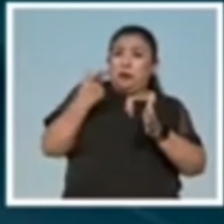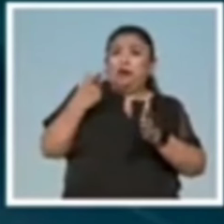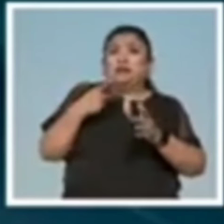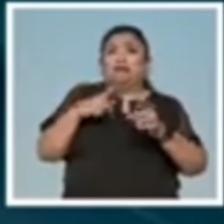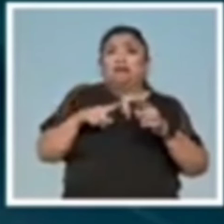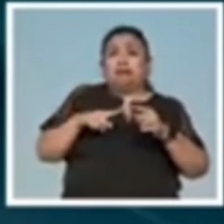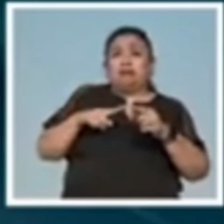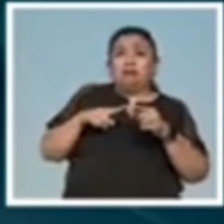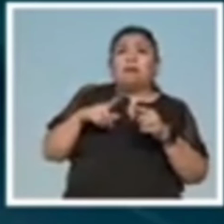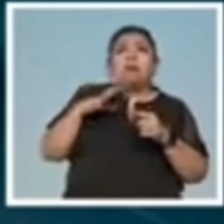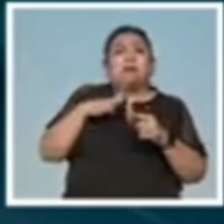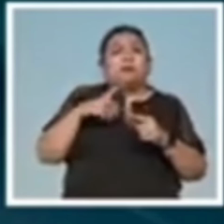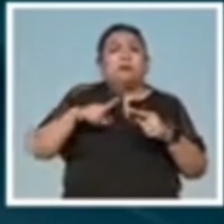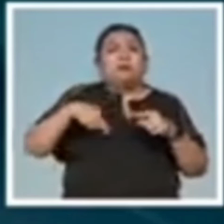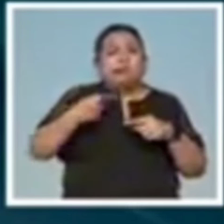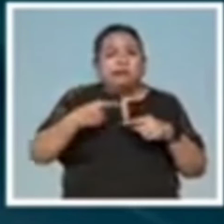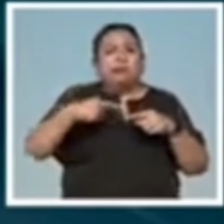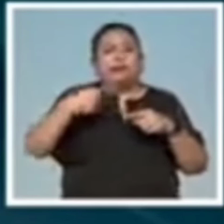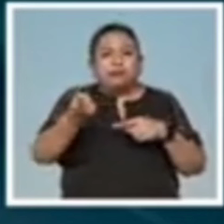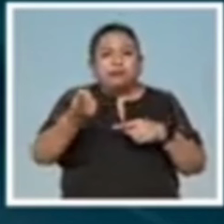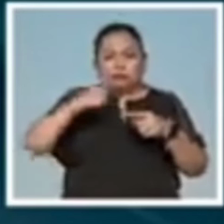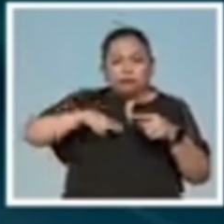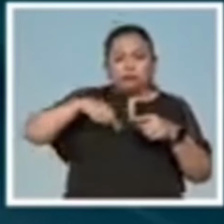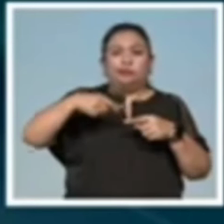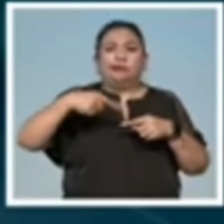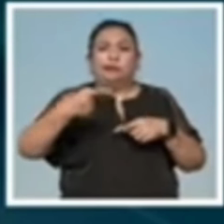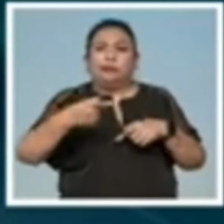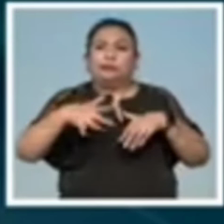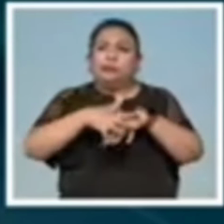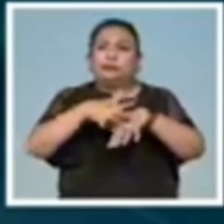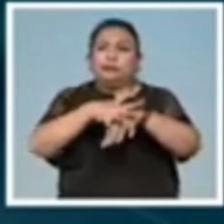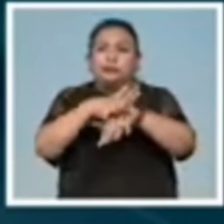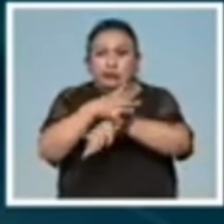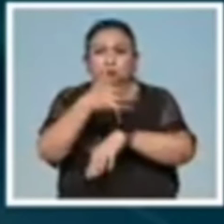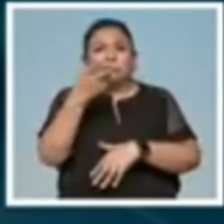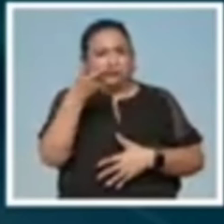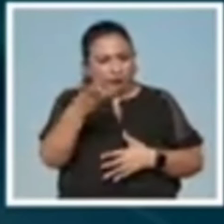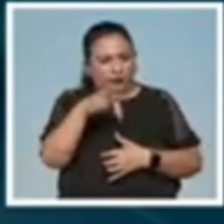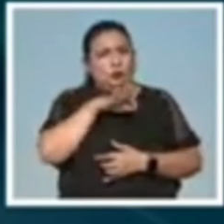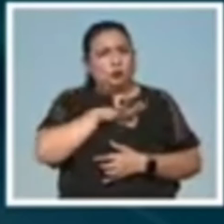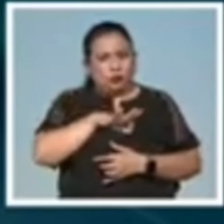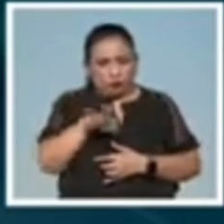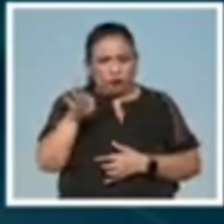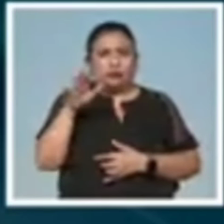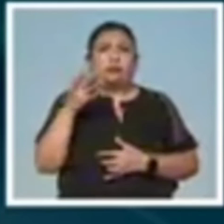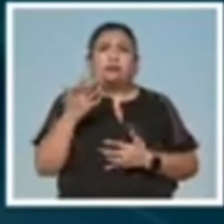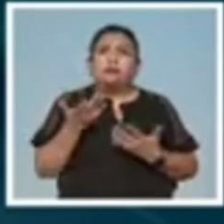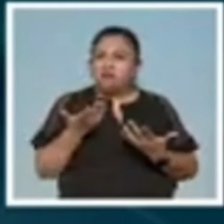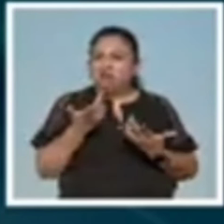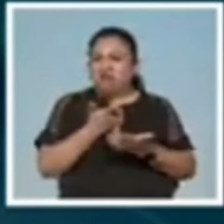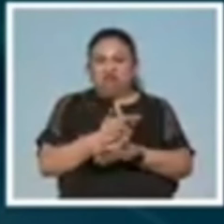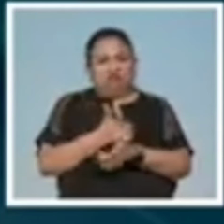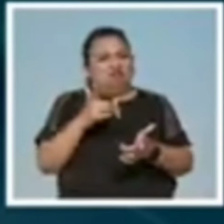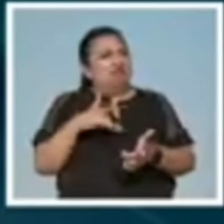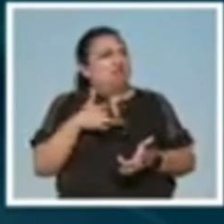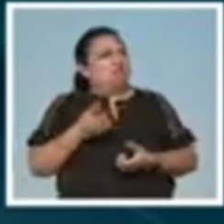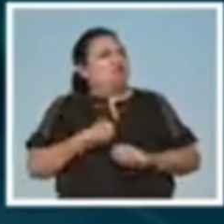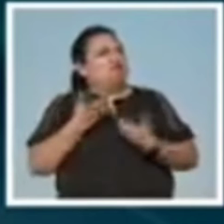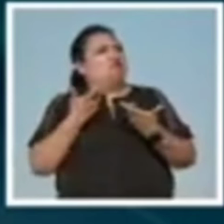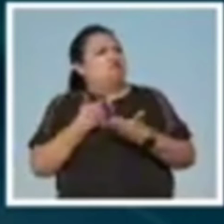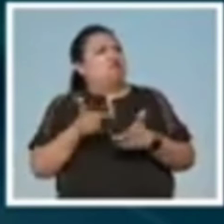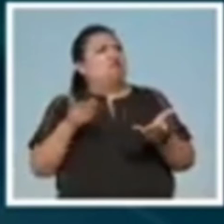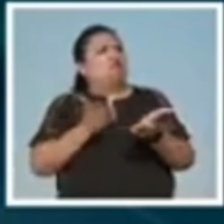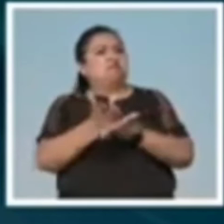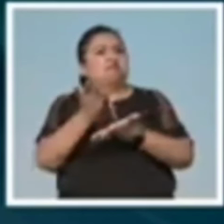en un estado constante de intercambio, ¿sí? Esto tiene la posibilidad de ser muy liberador, de